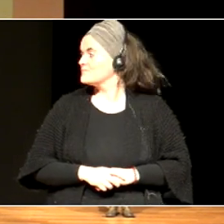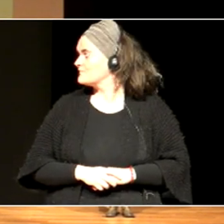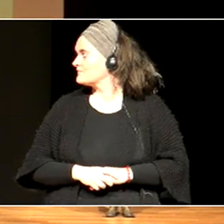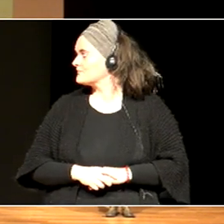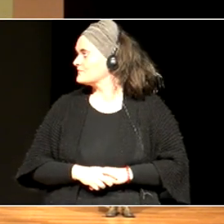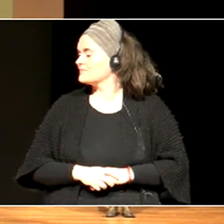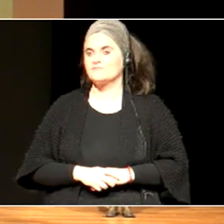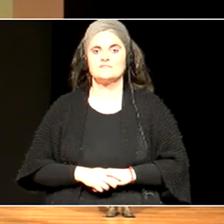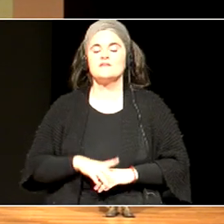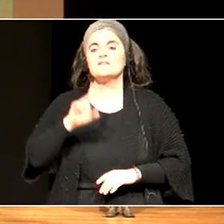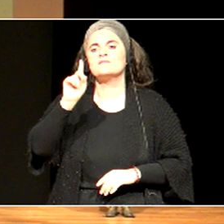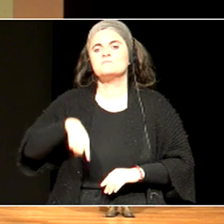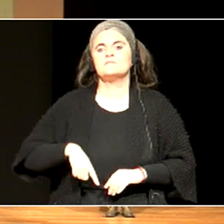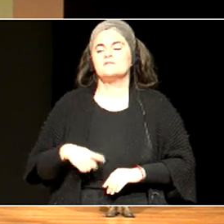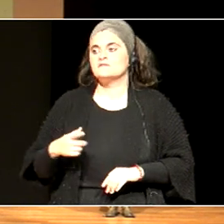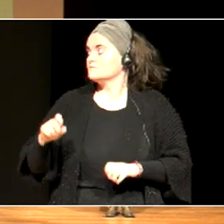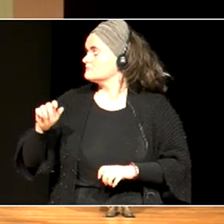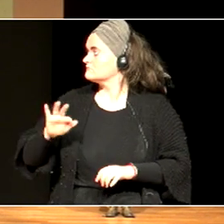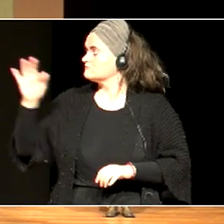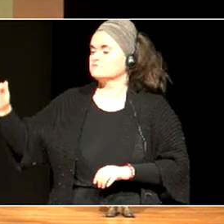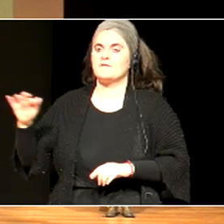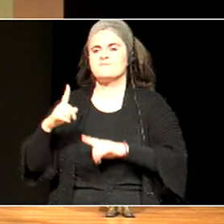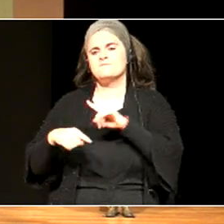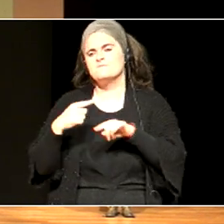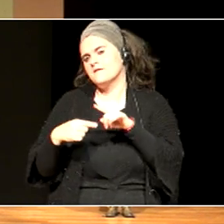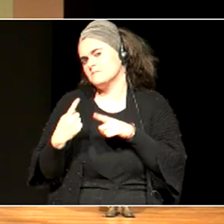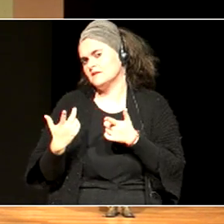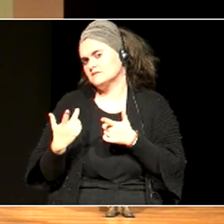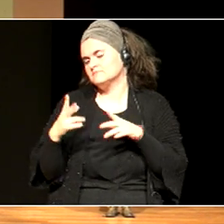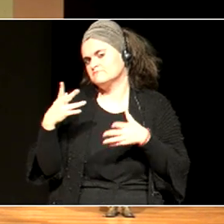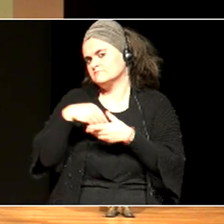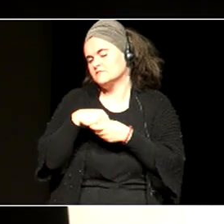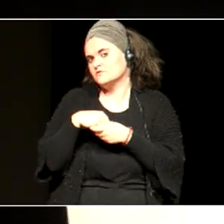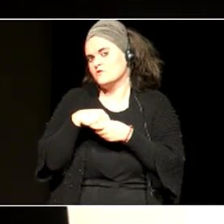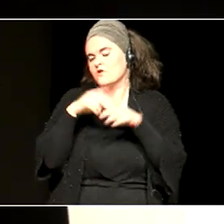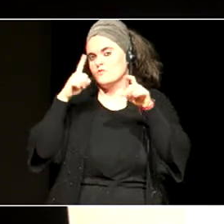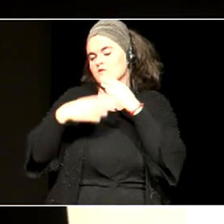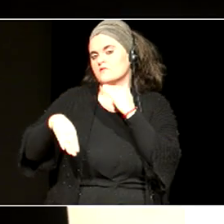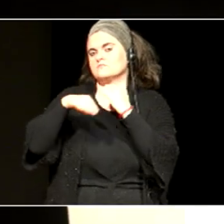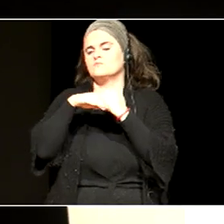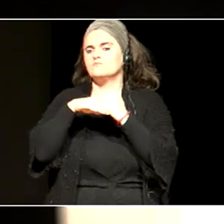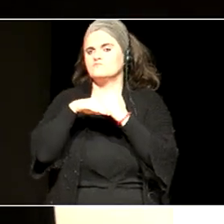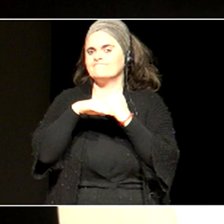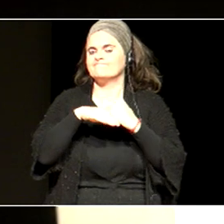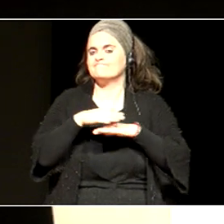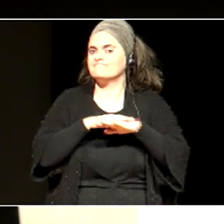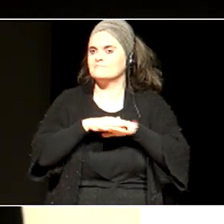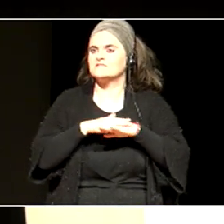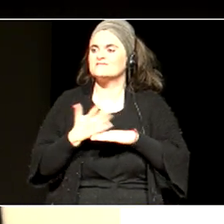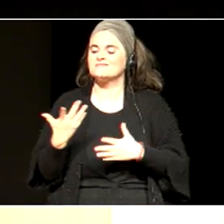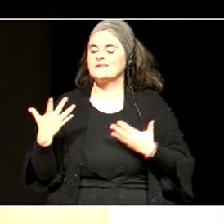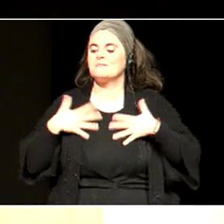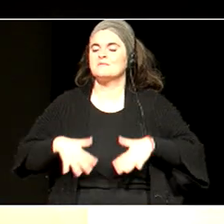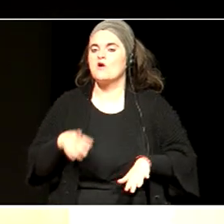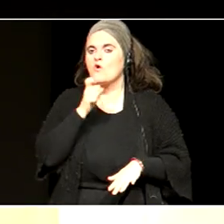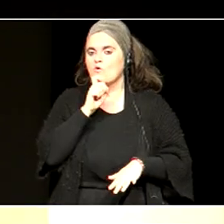y las familias también son un pilar importante en la educación la educación cómo podemos implicarlas en lo que hacemos en el centro en los